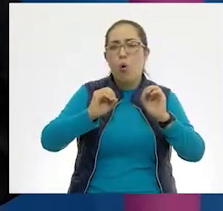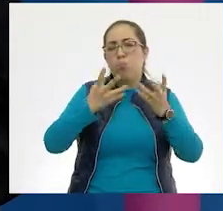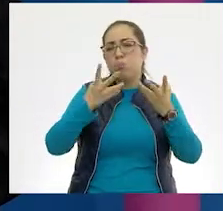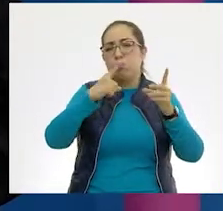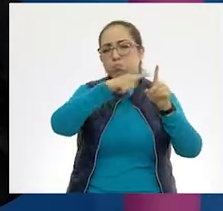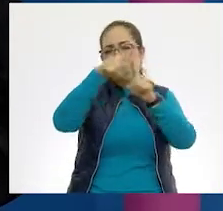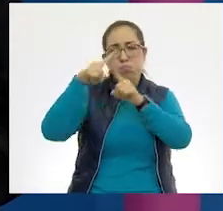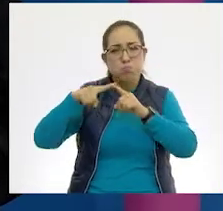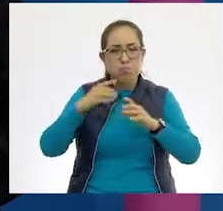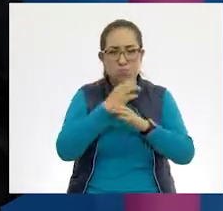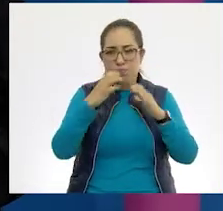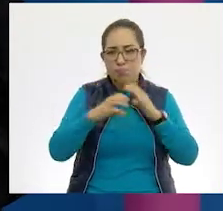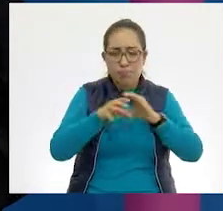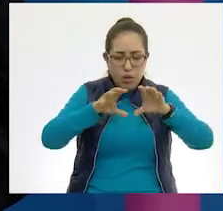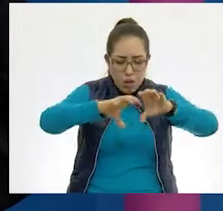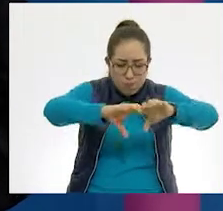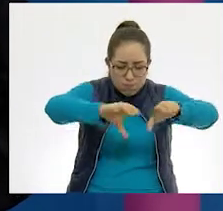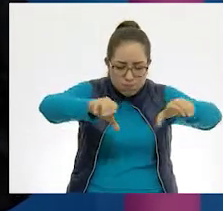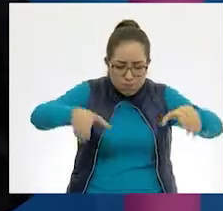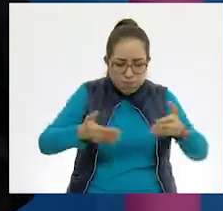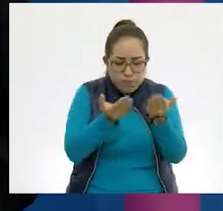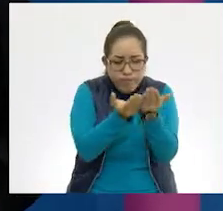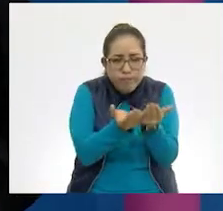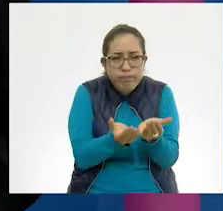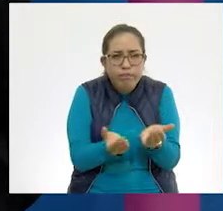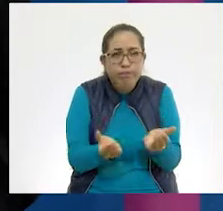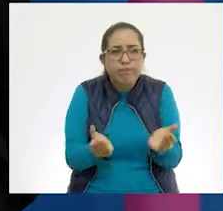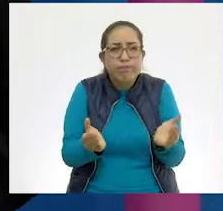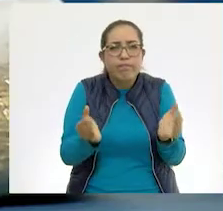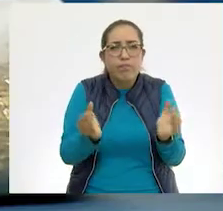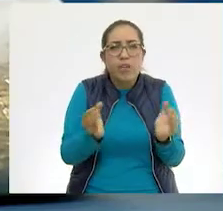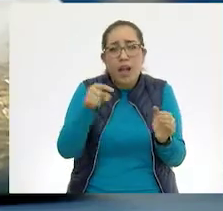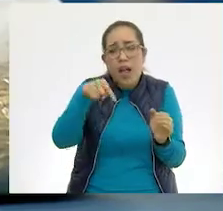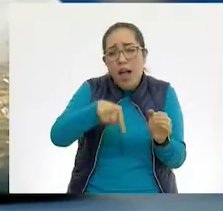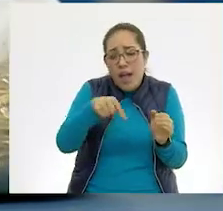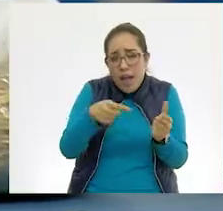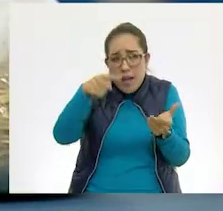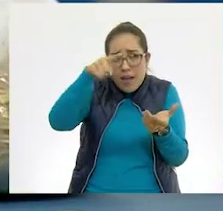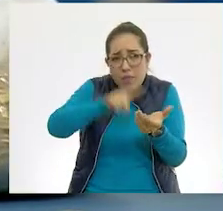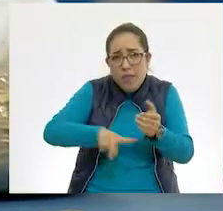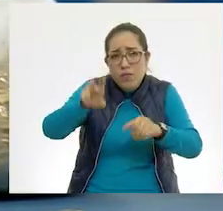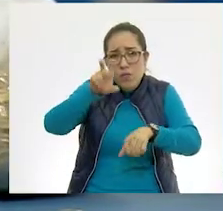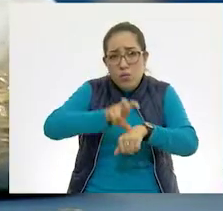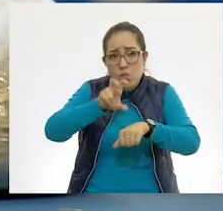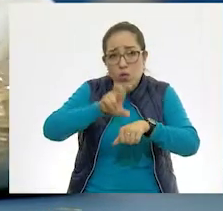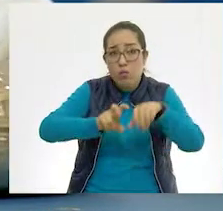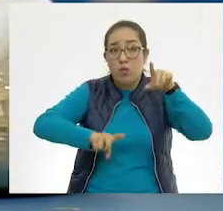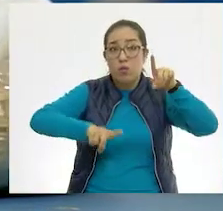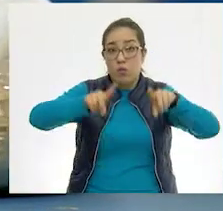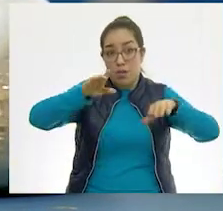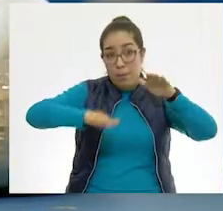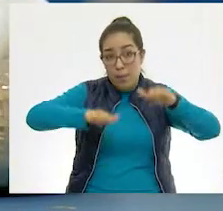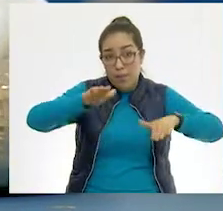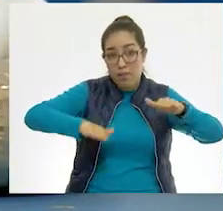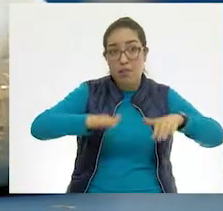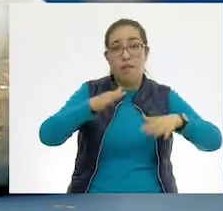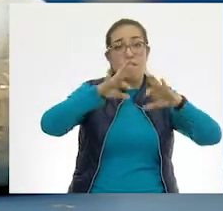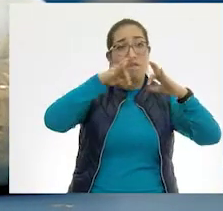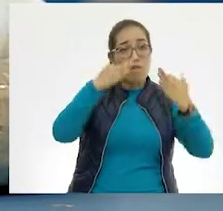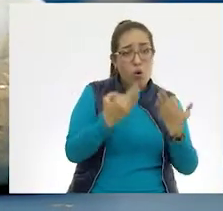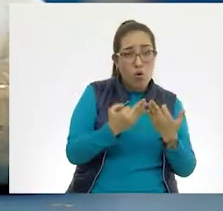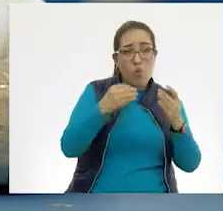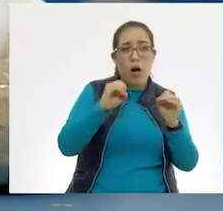y ornamentaciones. Los huevos son muy variados en forma, color y tamaño, y eso depende de